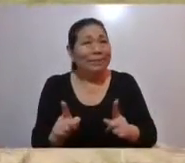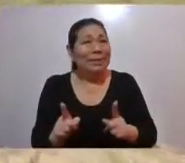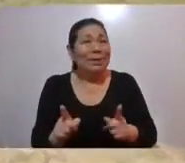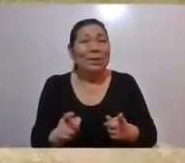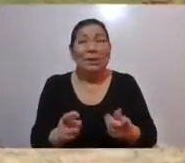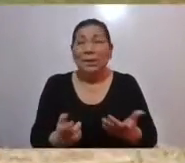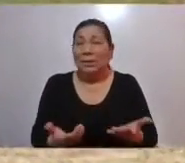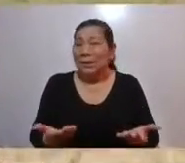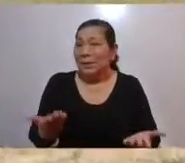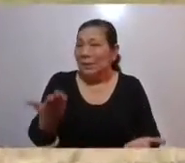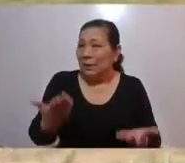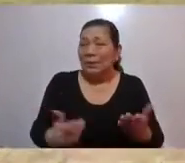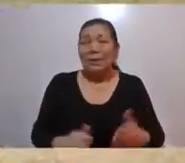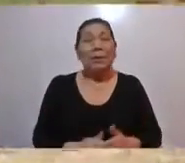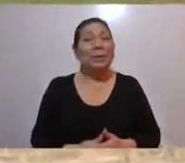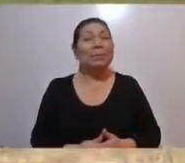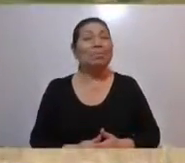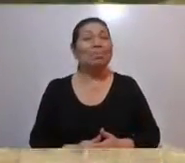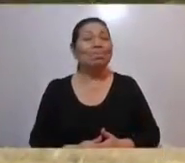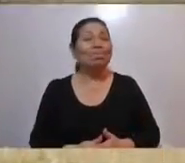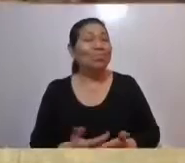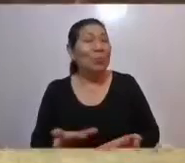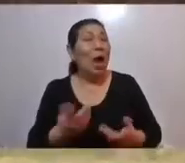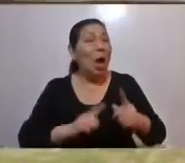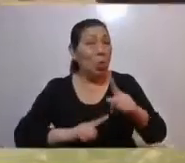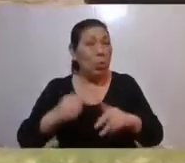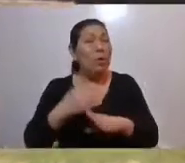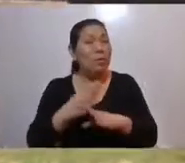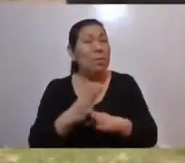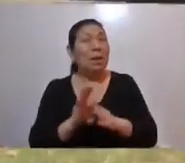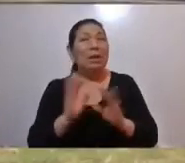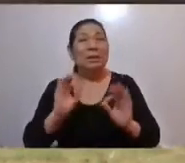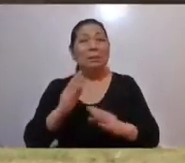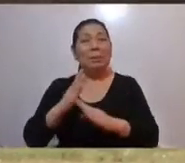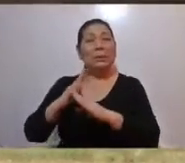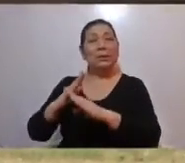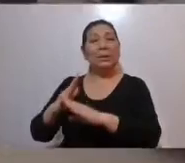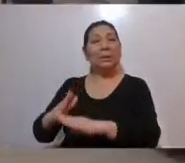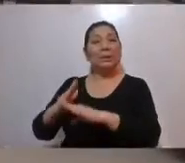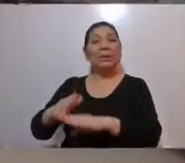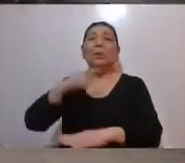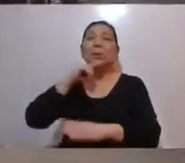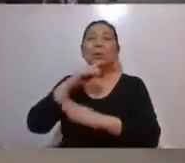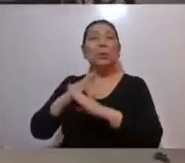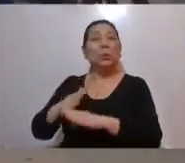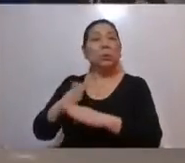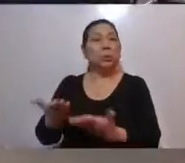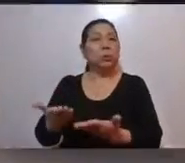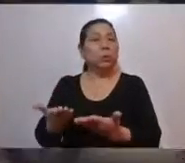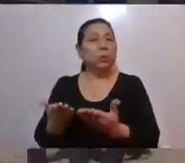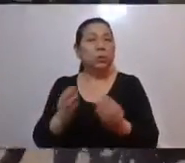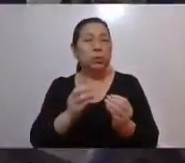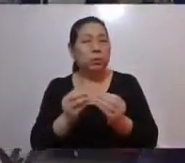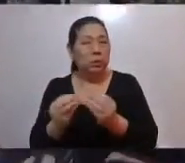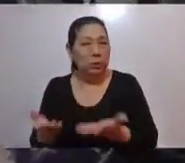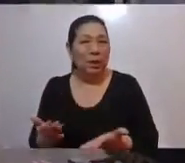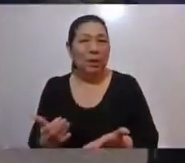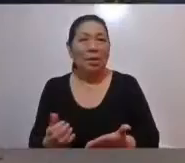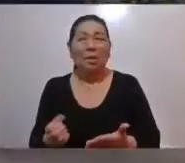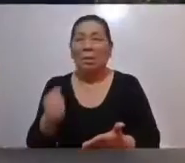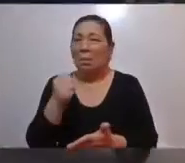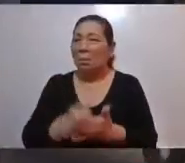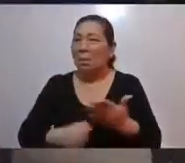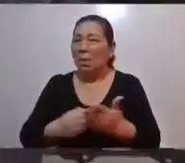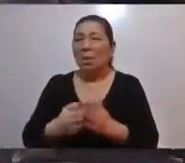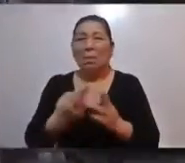están expuestas a situaciones de alguna manera discriminación debido a condiciones